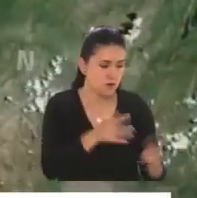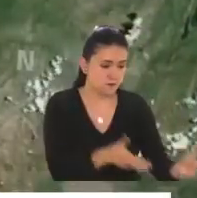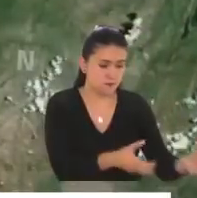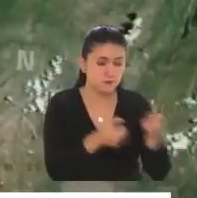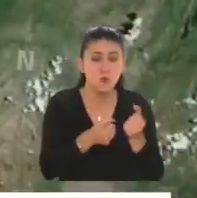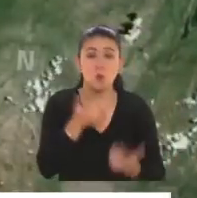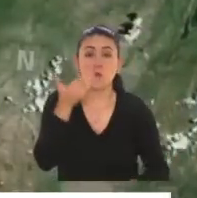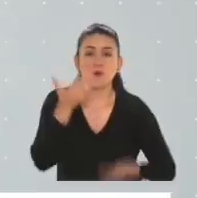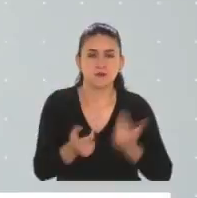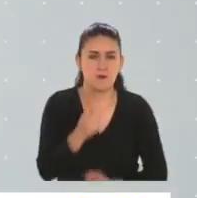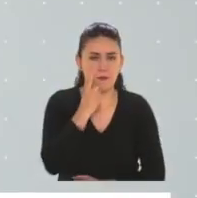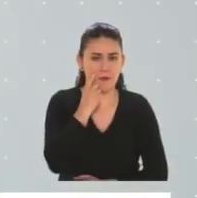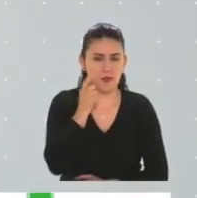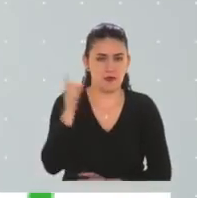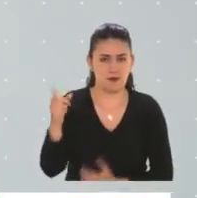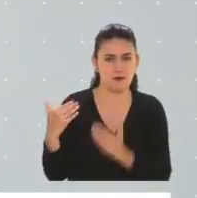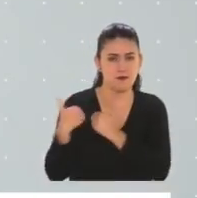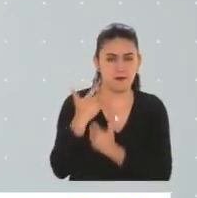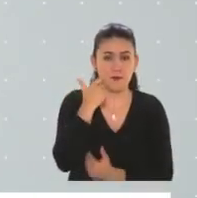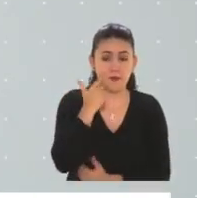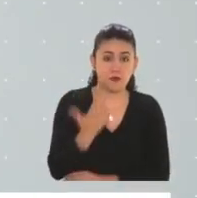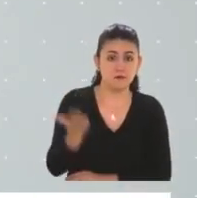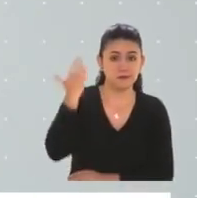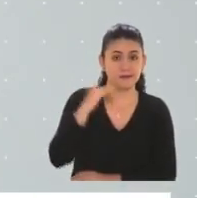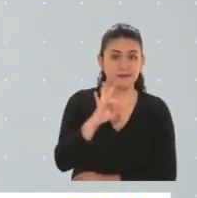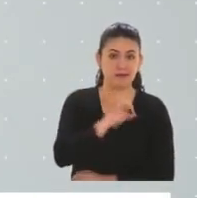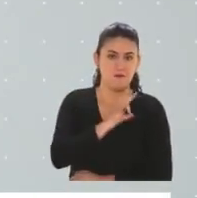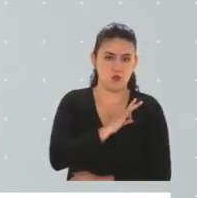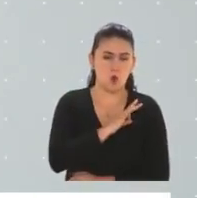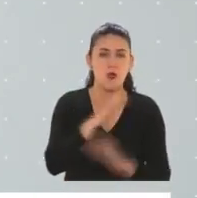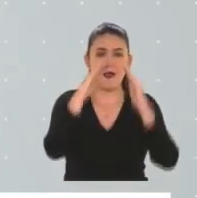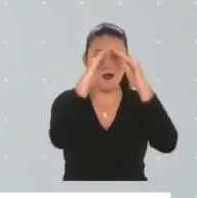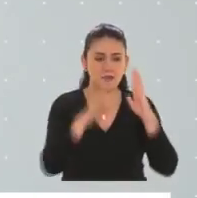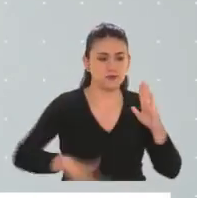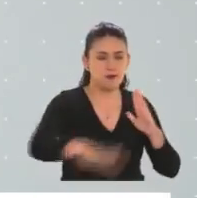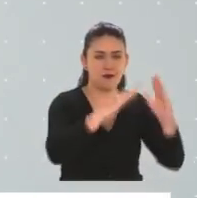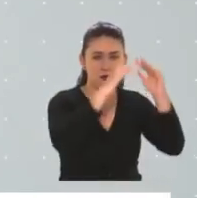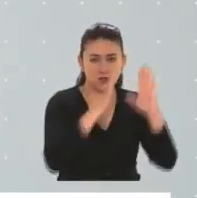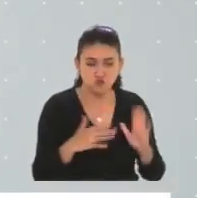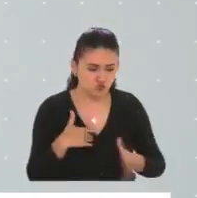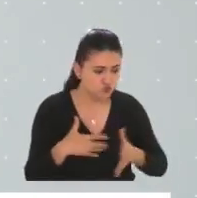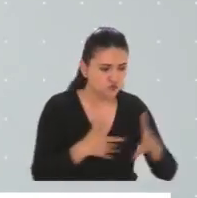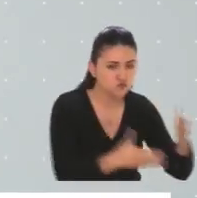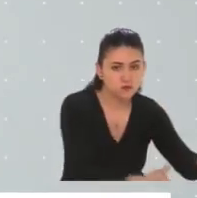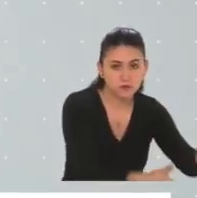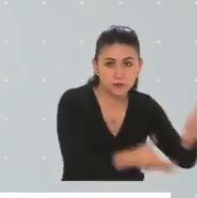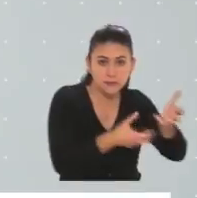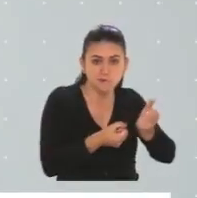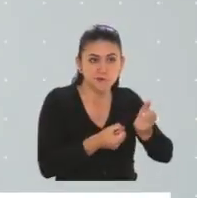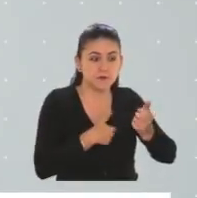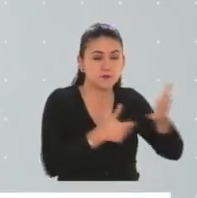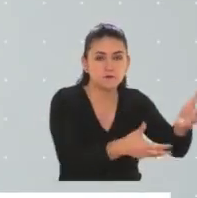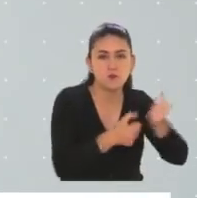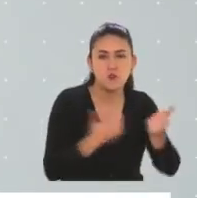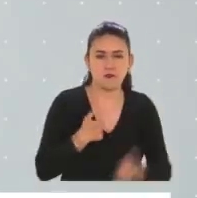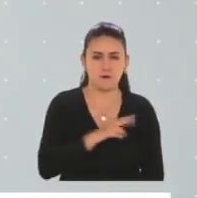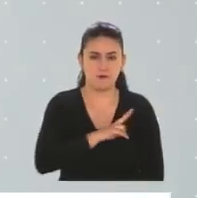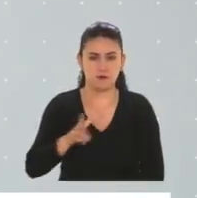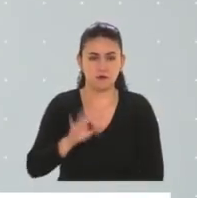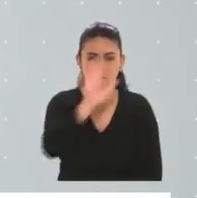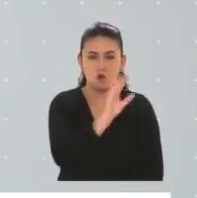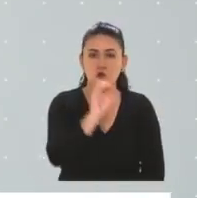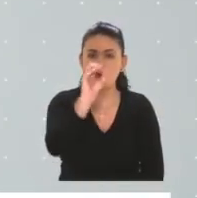responsable sería el papá, que desde el pasado sábado lo habría sacado de su casa en el barrio Marroquín 1, esto es en el oriente de la capital del Valle, en el distrito de Agua